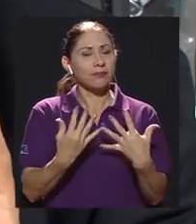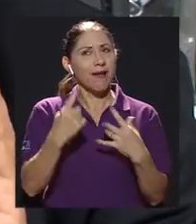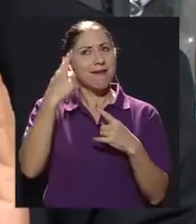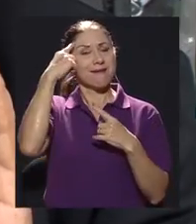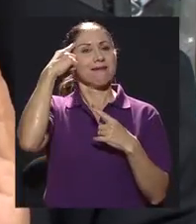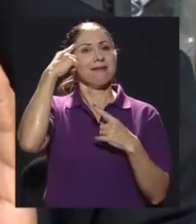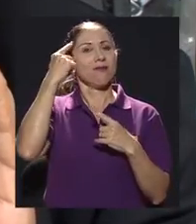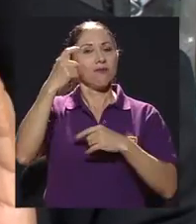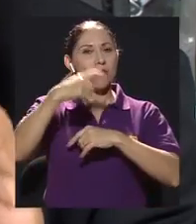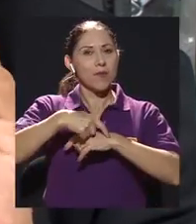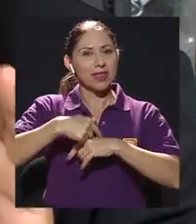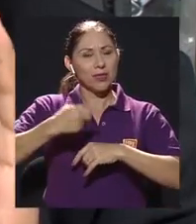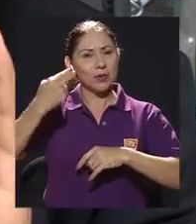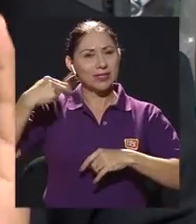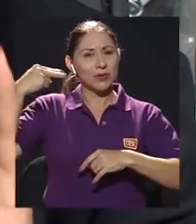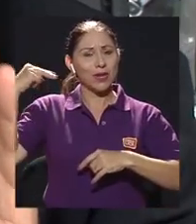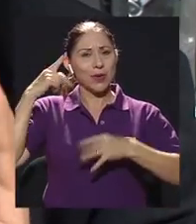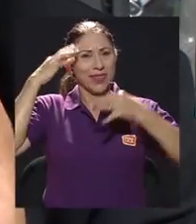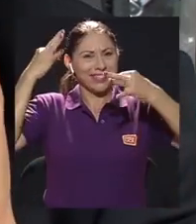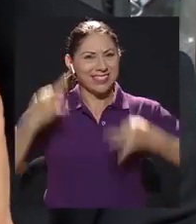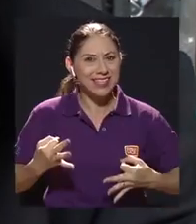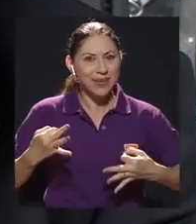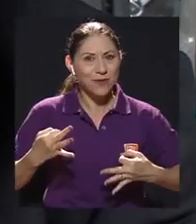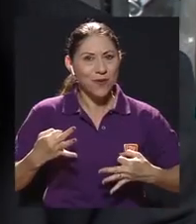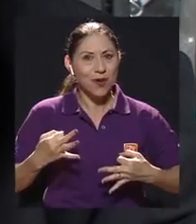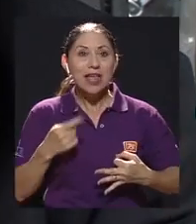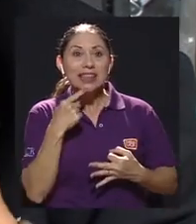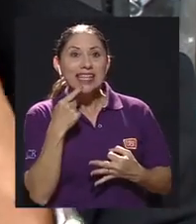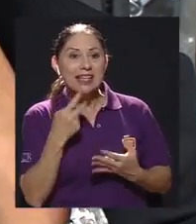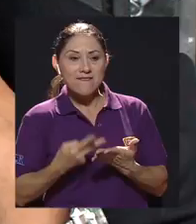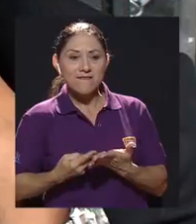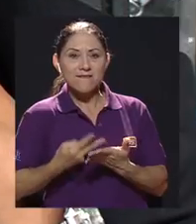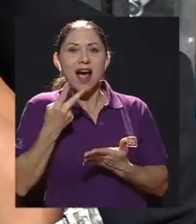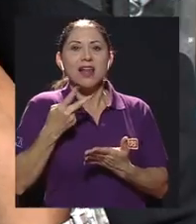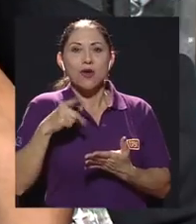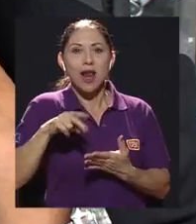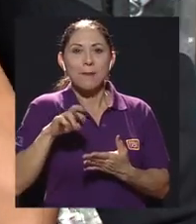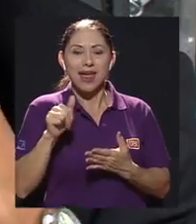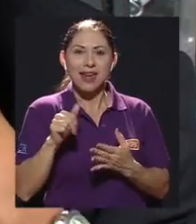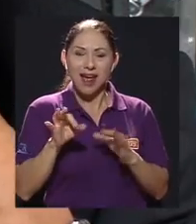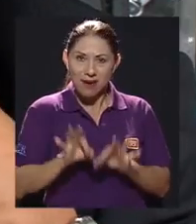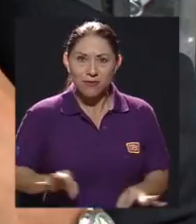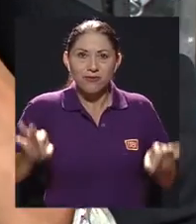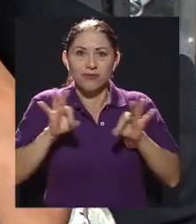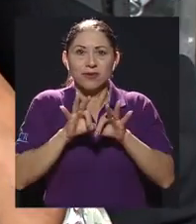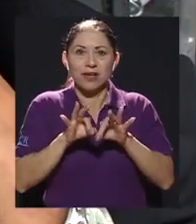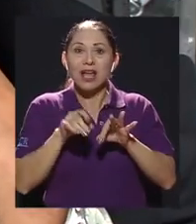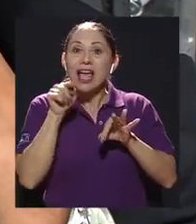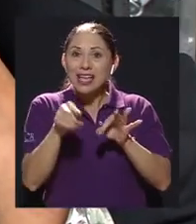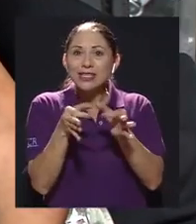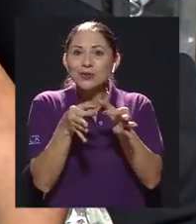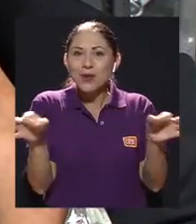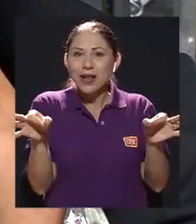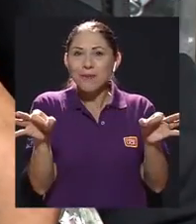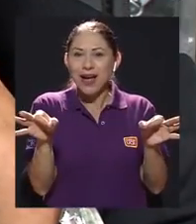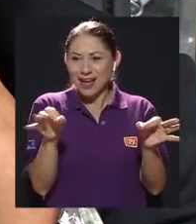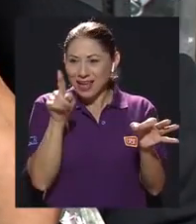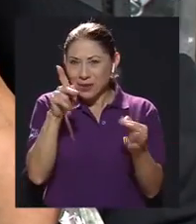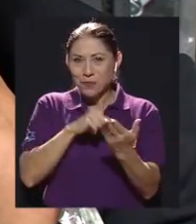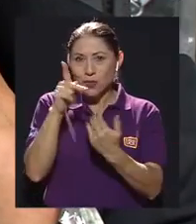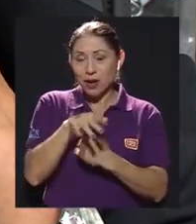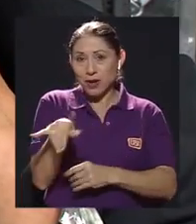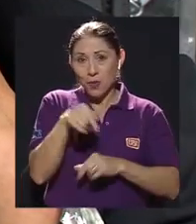histórico decisivo, valió la pena. Yo creo que es un lema que en un programa como este,